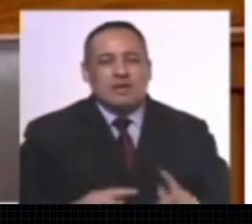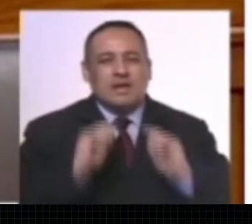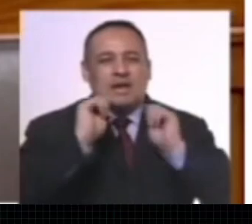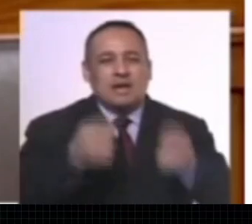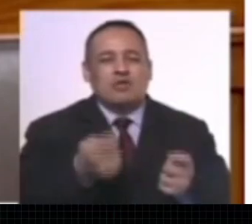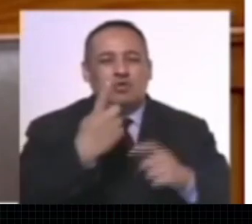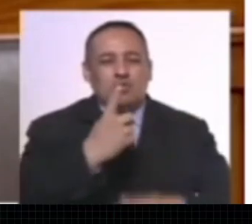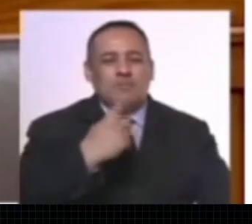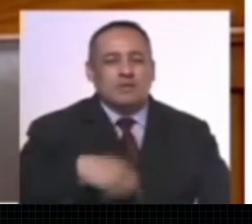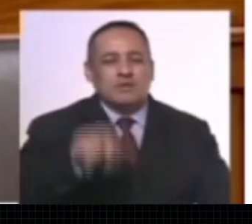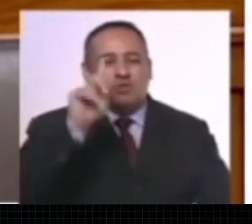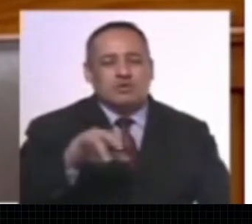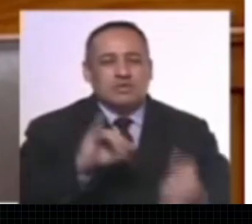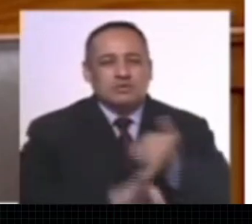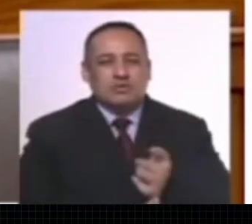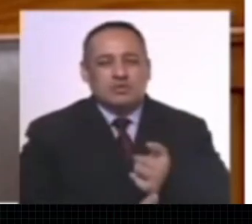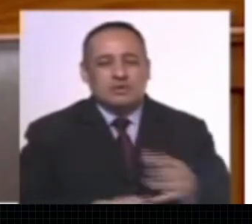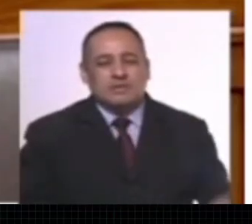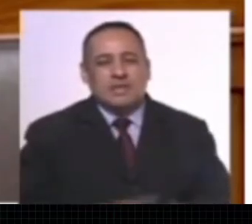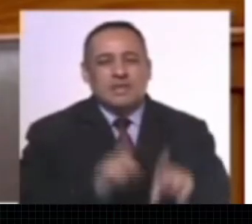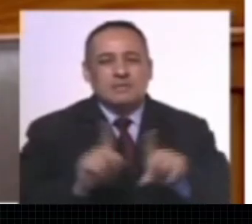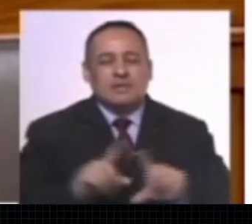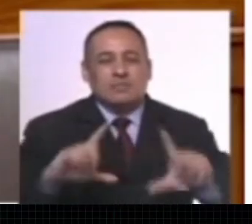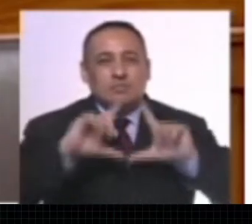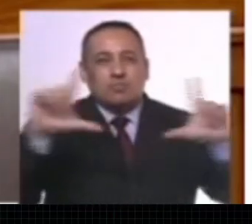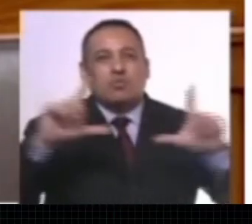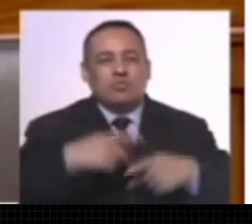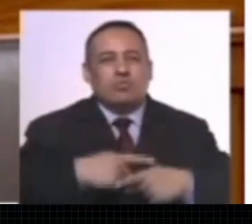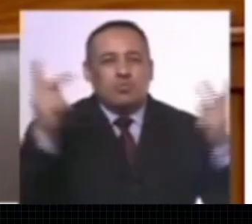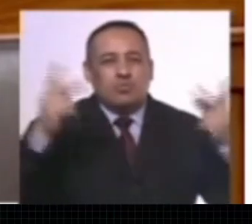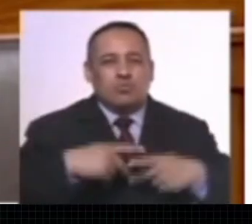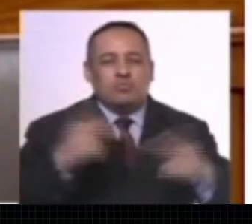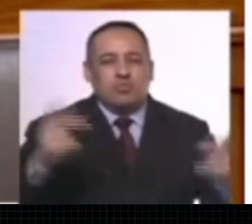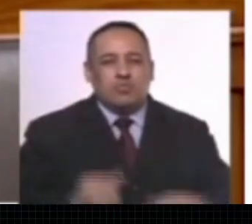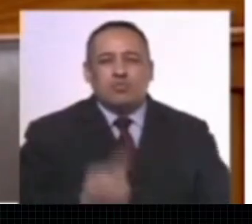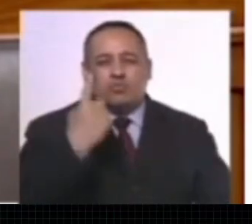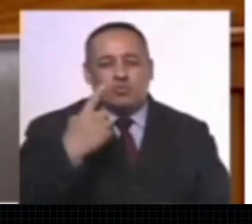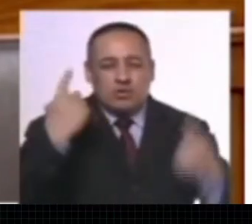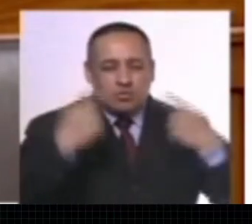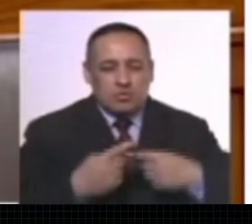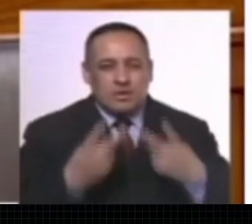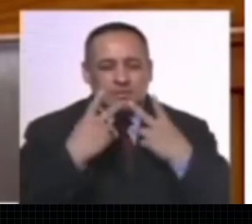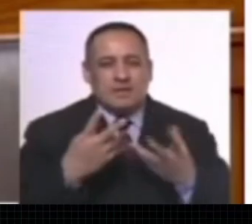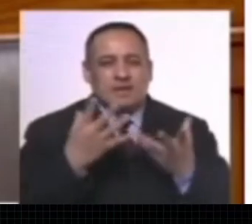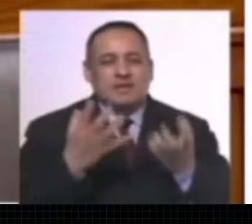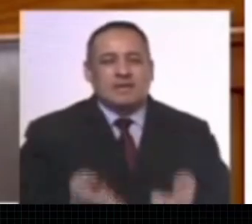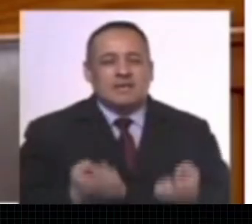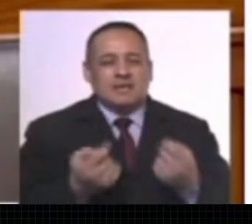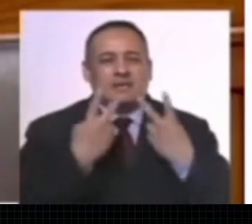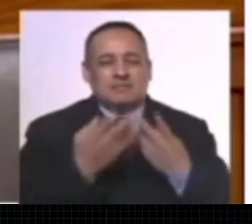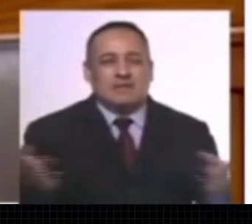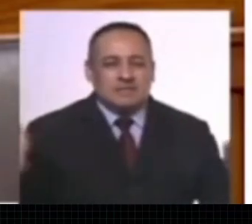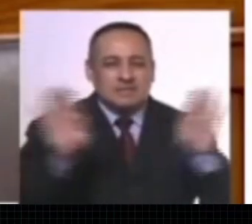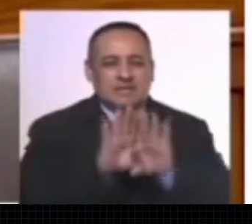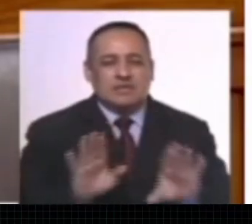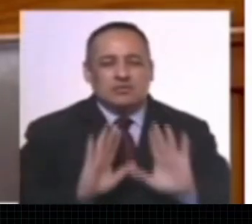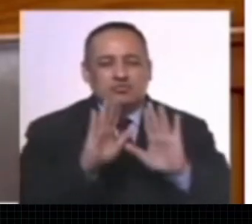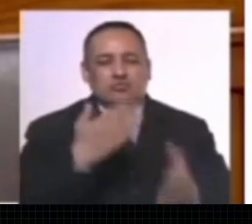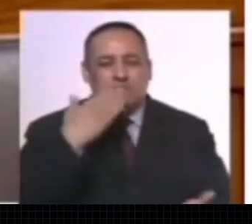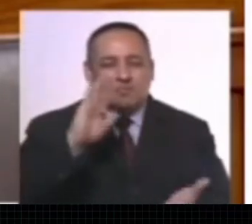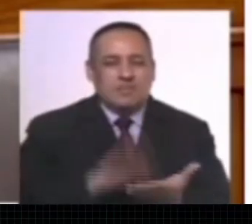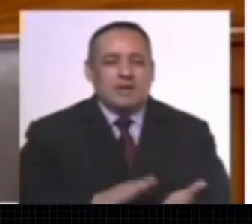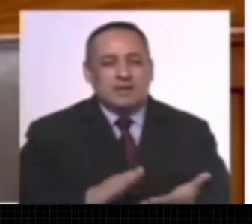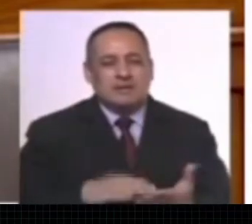de 1.000.000 de soles en publicidad, con el único fin de intentar tapar su